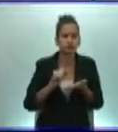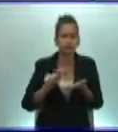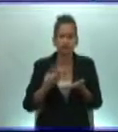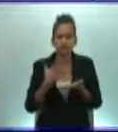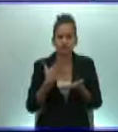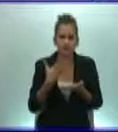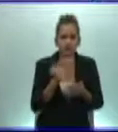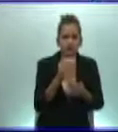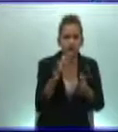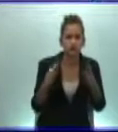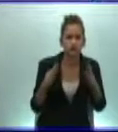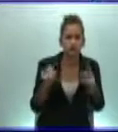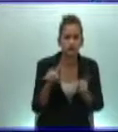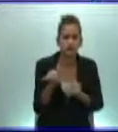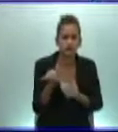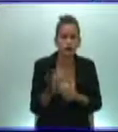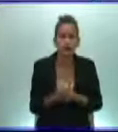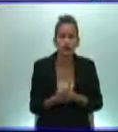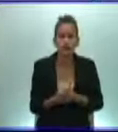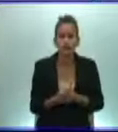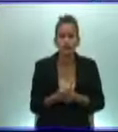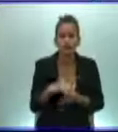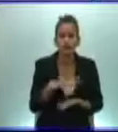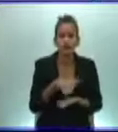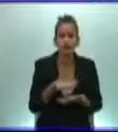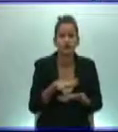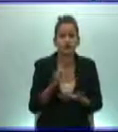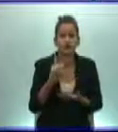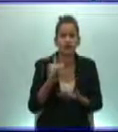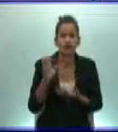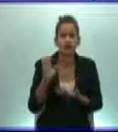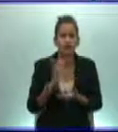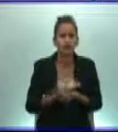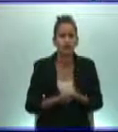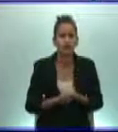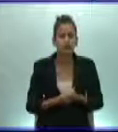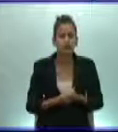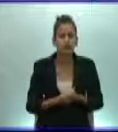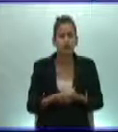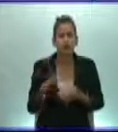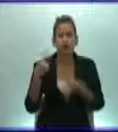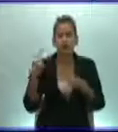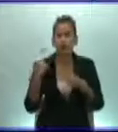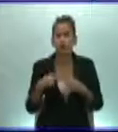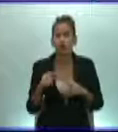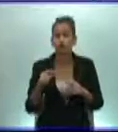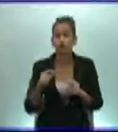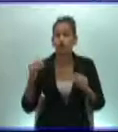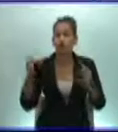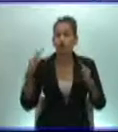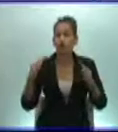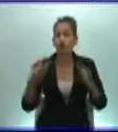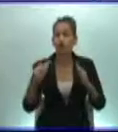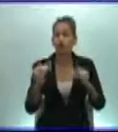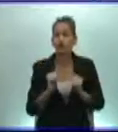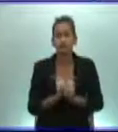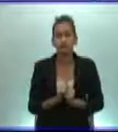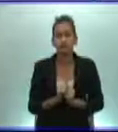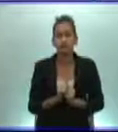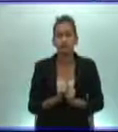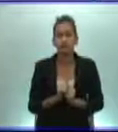los lados iguales si la base es DE. Serían los otros lados. Ya ahora